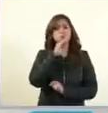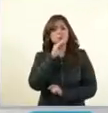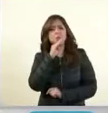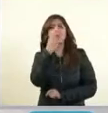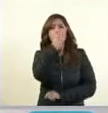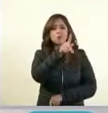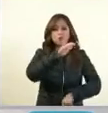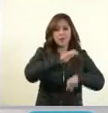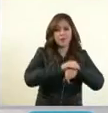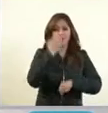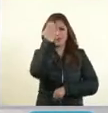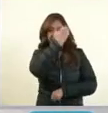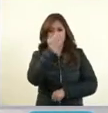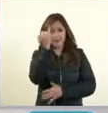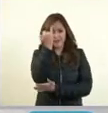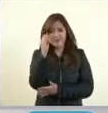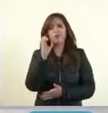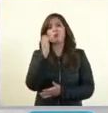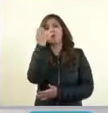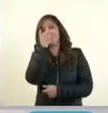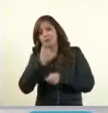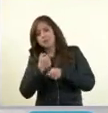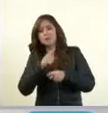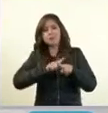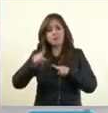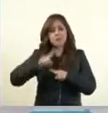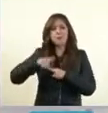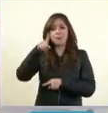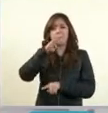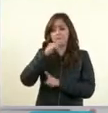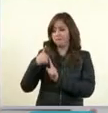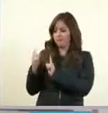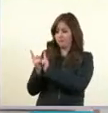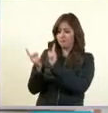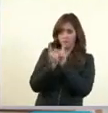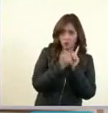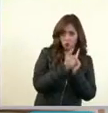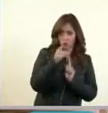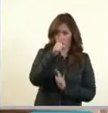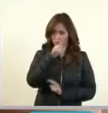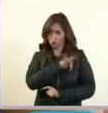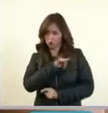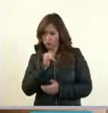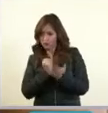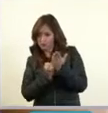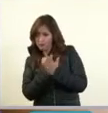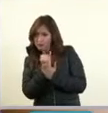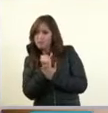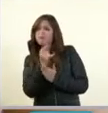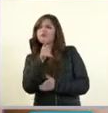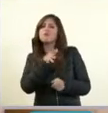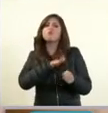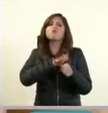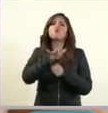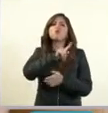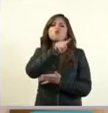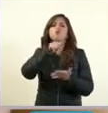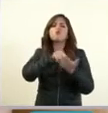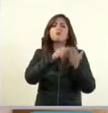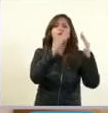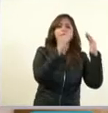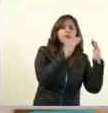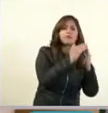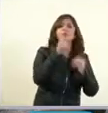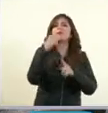amiguitos de nuestros niños. Entonces, bueno, tú puedes decidir, yo puedo decidir a qué casas van, a qué fiestas,